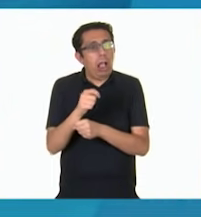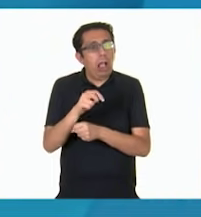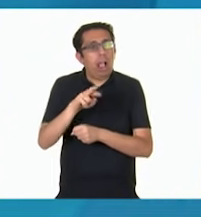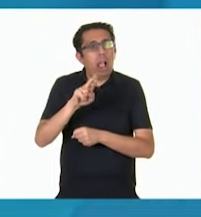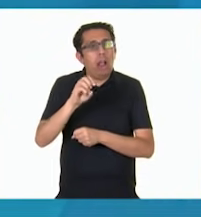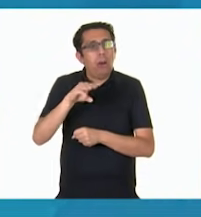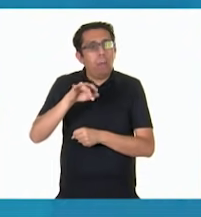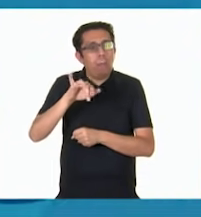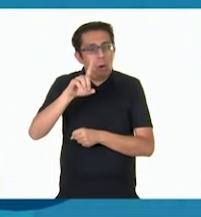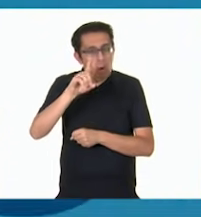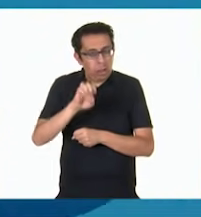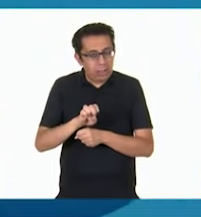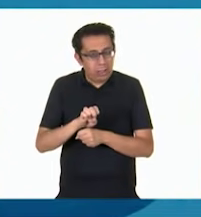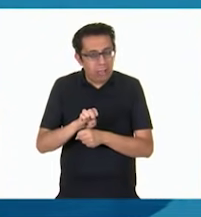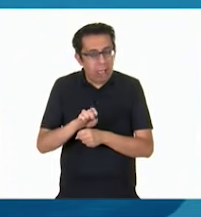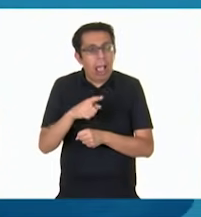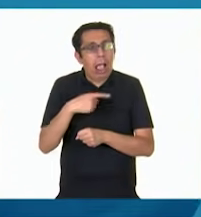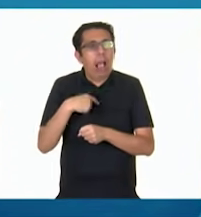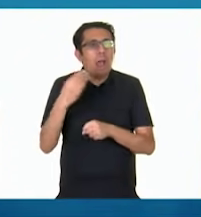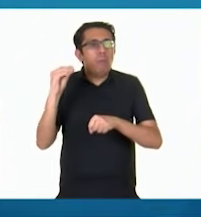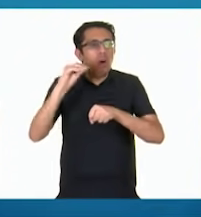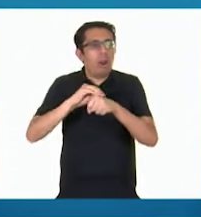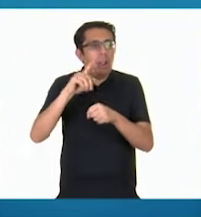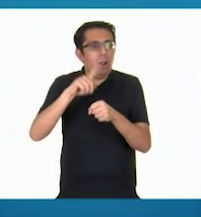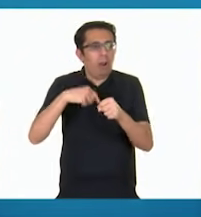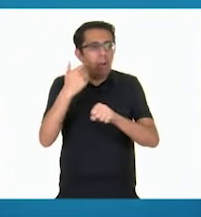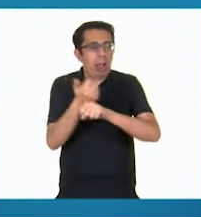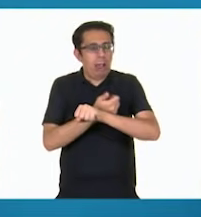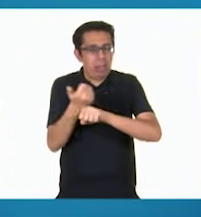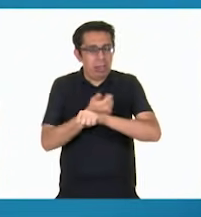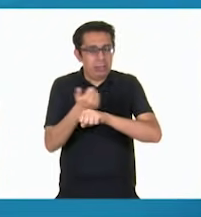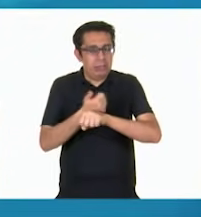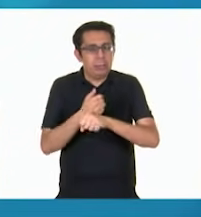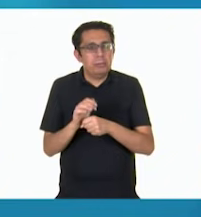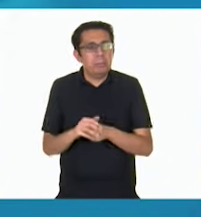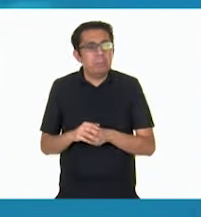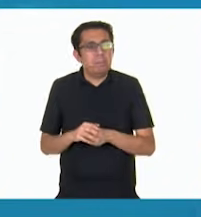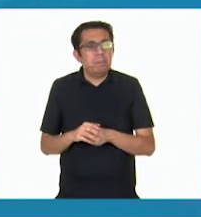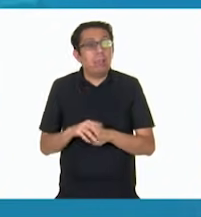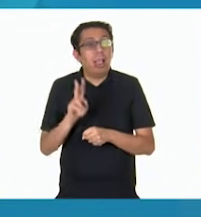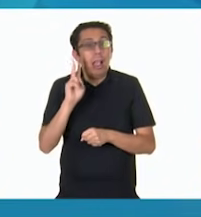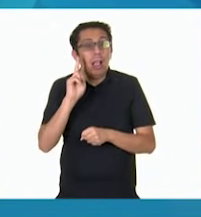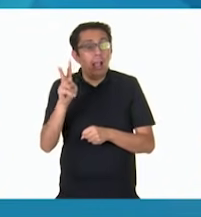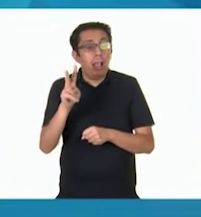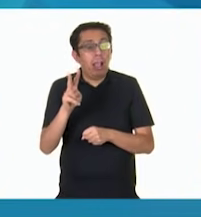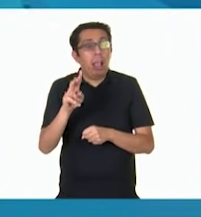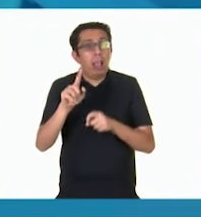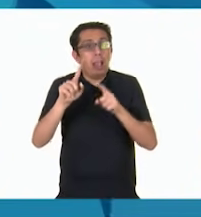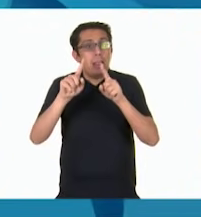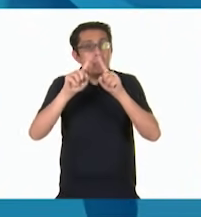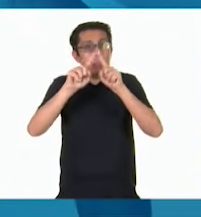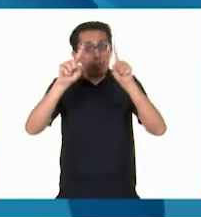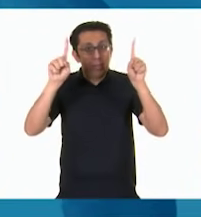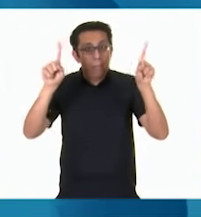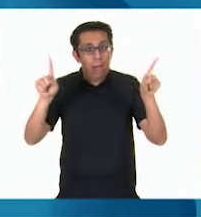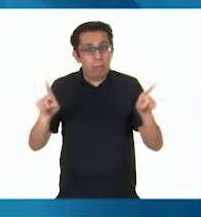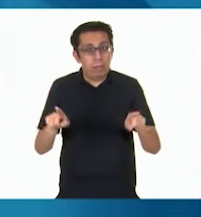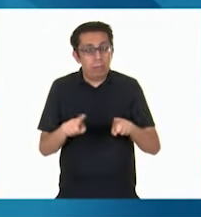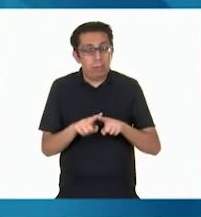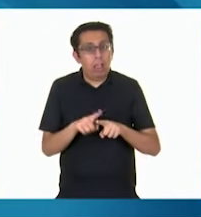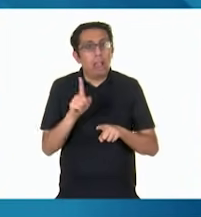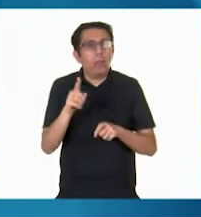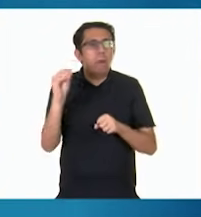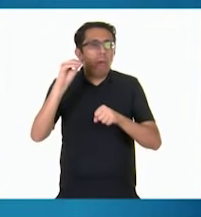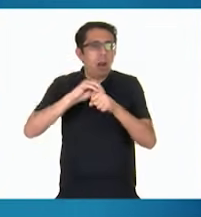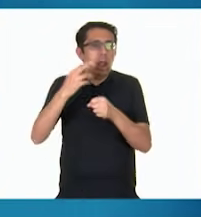Ese lo iluminaremos de color amarillo. ¡Ah, maestro! Ya vi un trapecio isósceles. Y lo pintaré de color